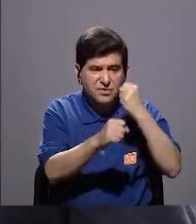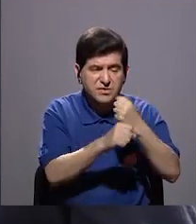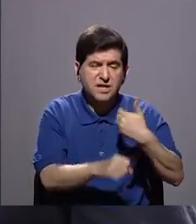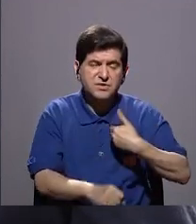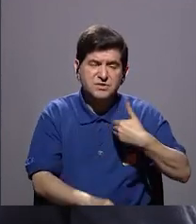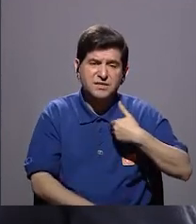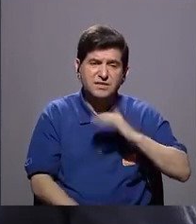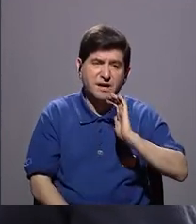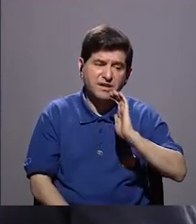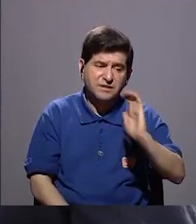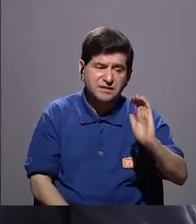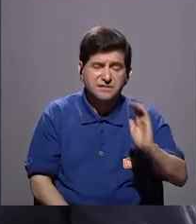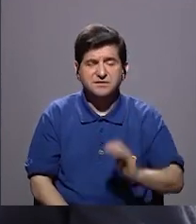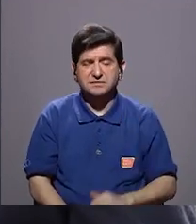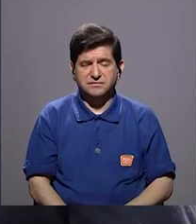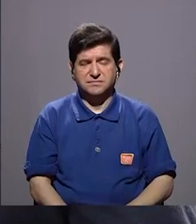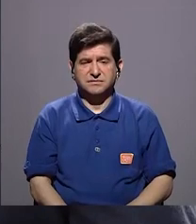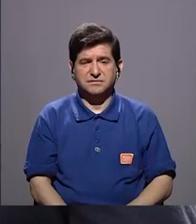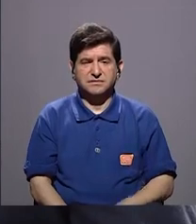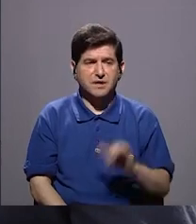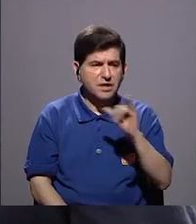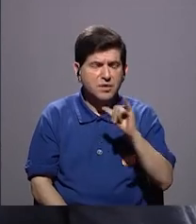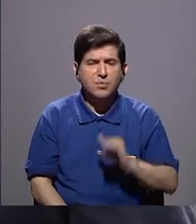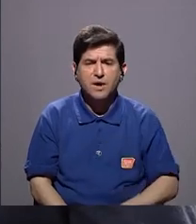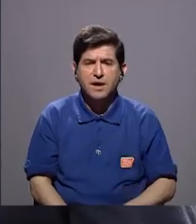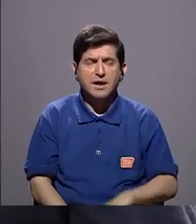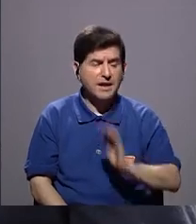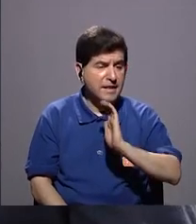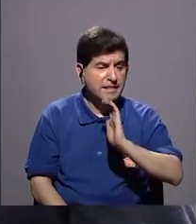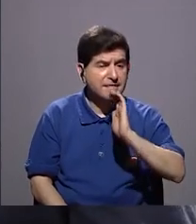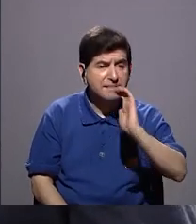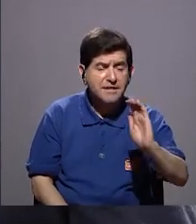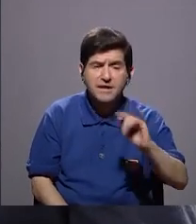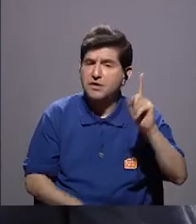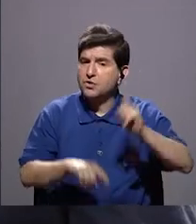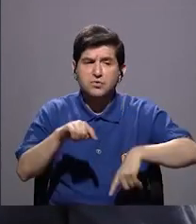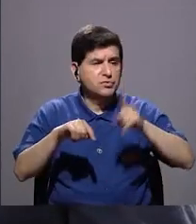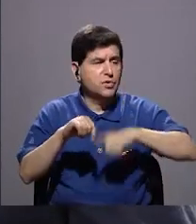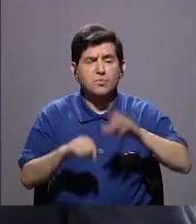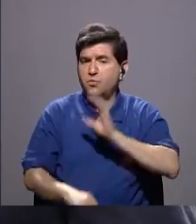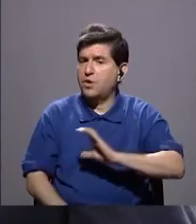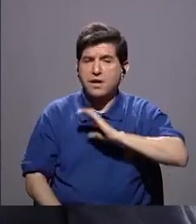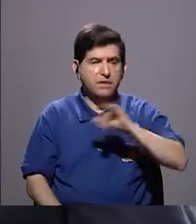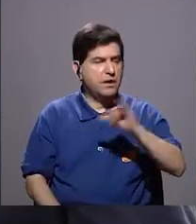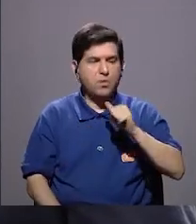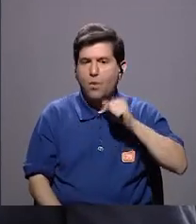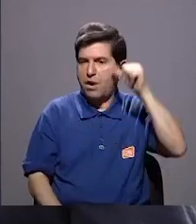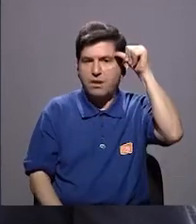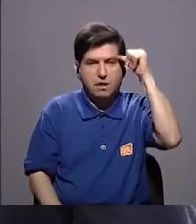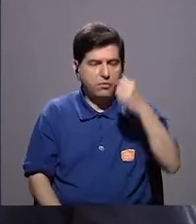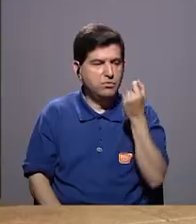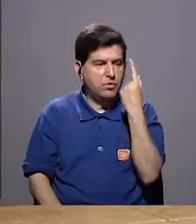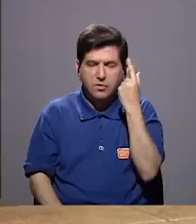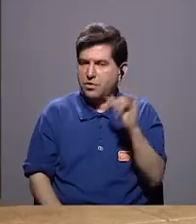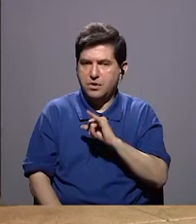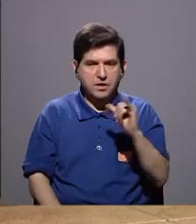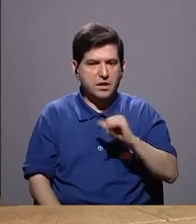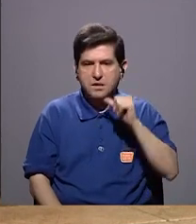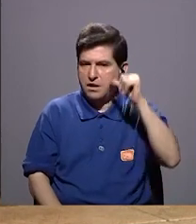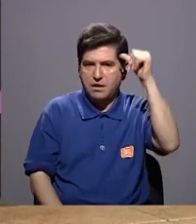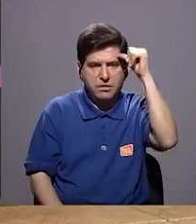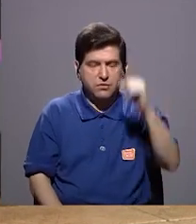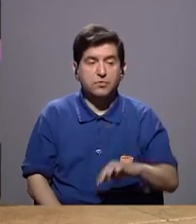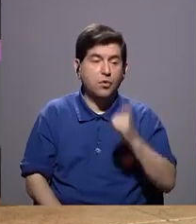tienen sus hijos, que se den cuenta que los niños no se pueden comportar como adultos ni entienden como